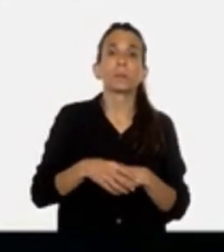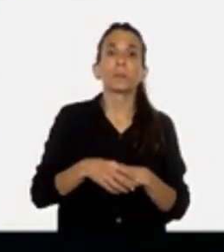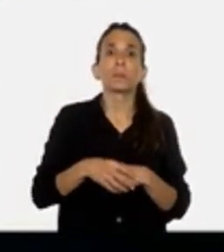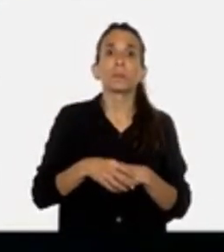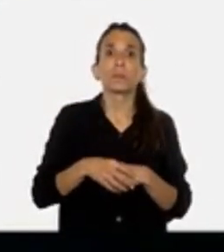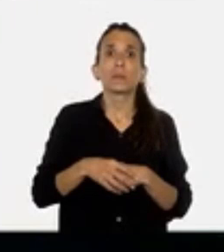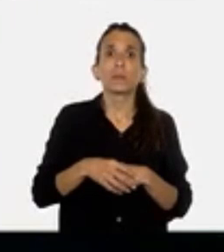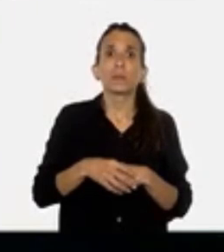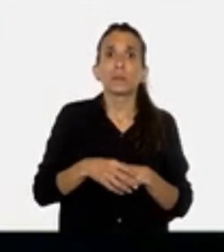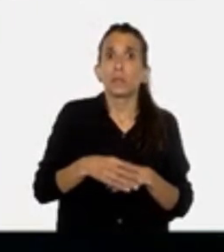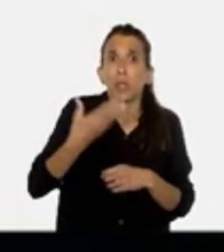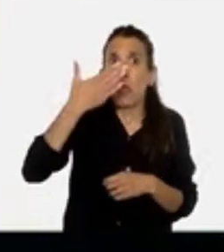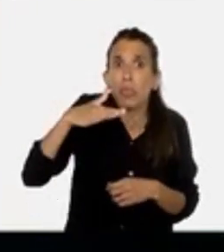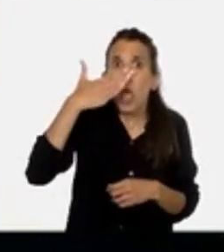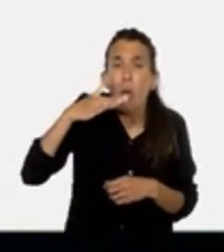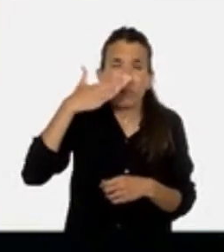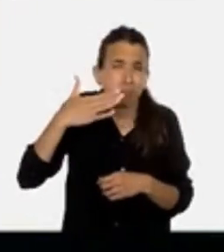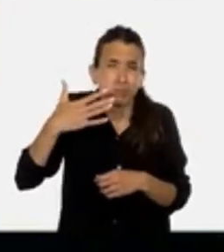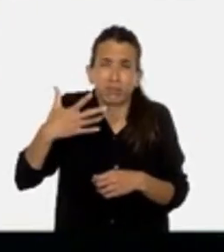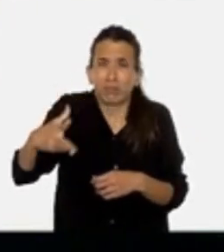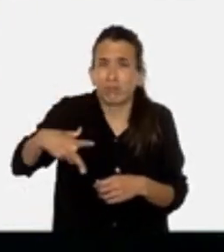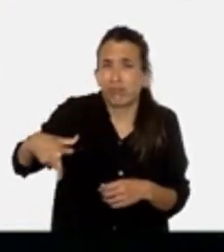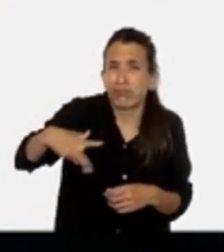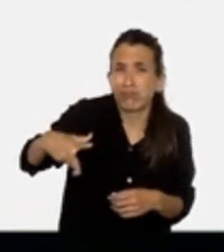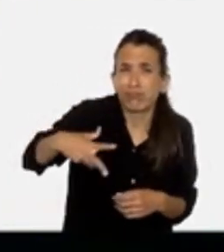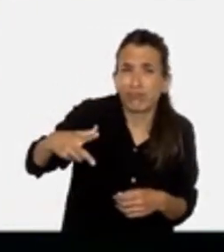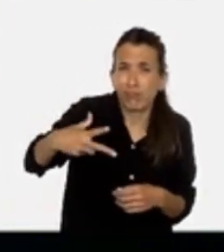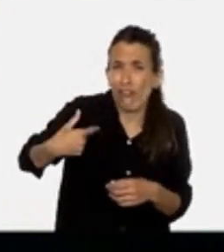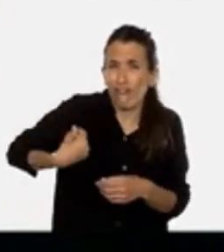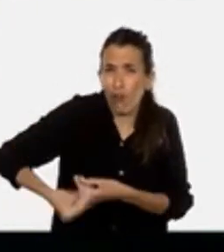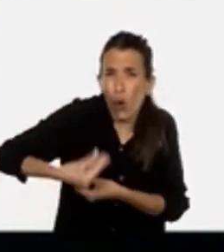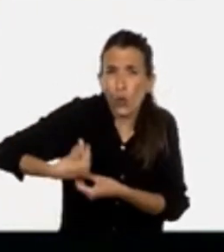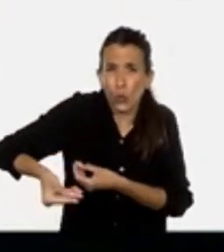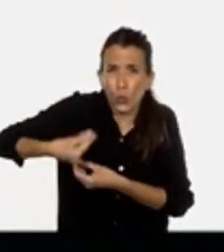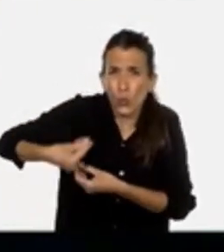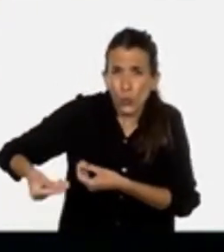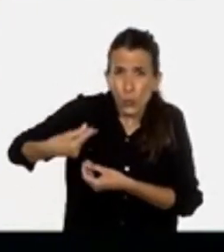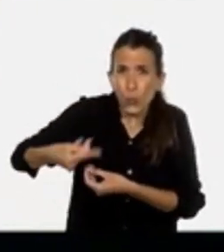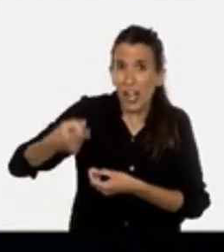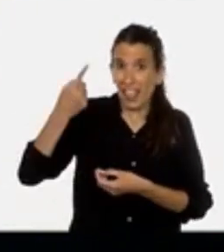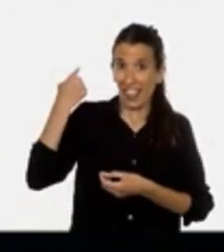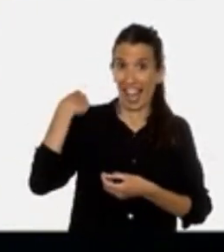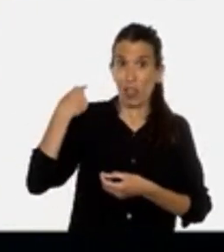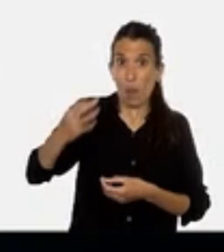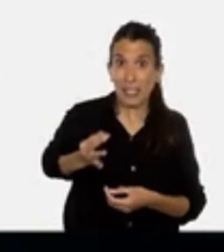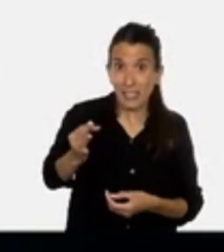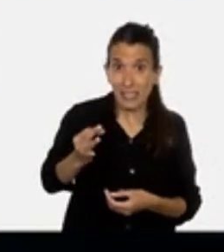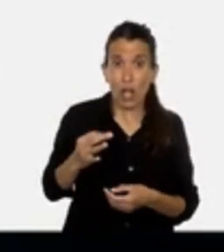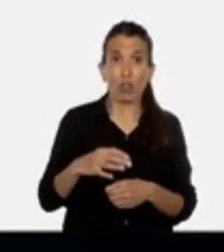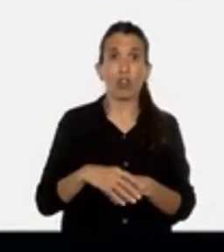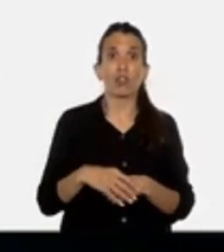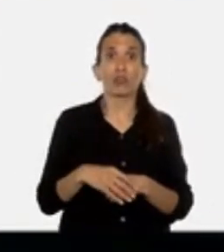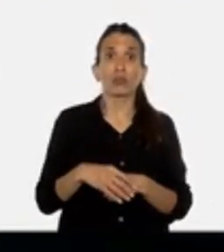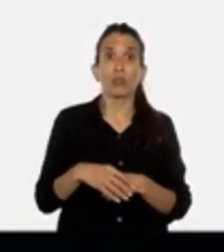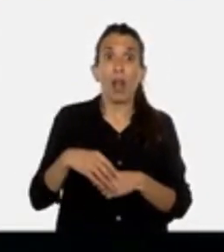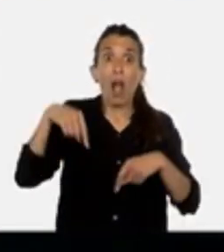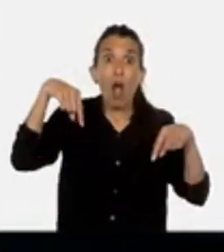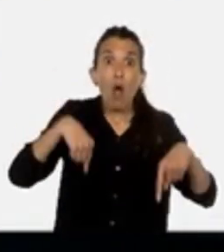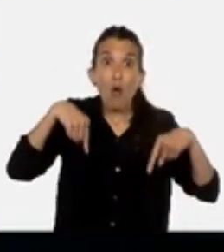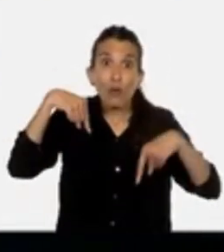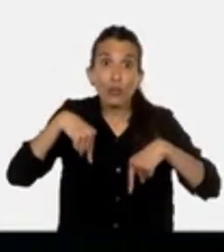después de amasar enorme fortuna durante el año pasado el 2020 ahora